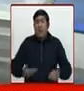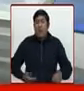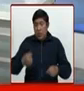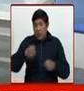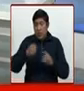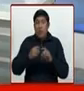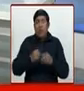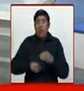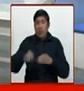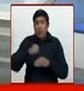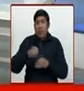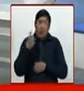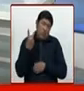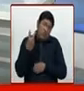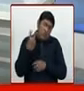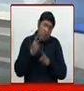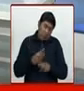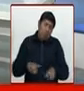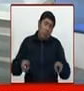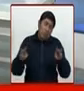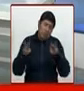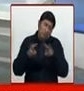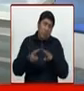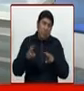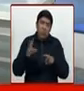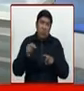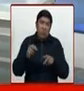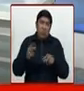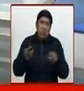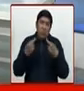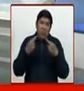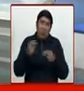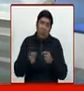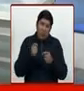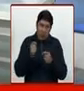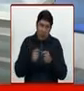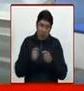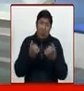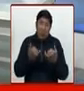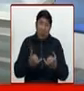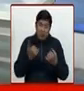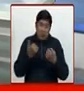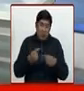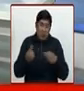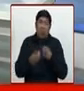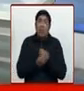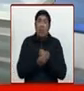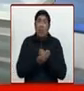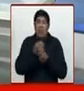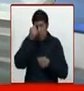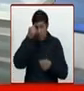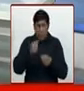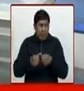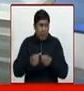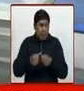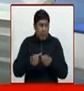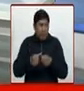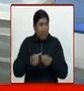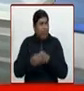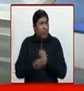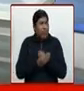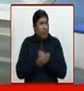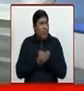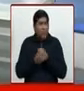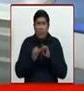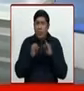Supremo Electoral. Las dos son válidas. Las dos son válidas y nunca nos dieron una respuesta exacta. Claro. Y hoy tuvimos que ir al banco. Y recuerdas que te dije ayer, va a ser el